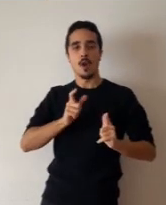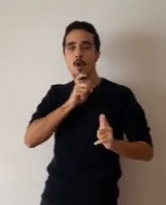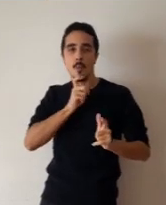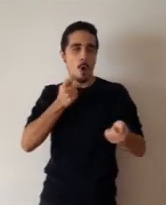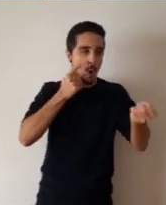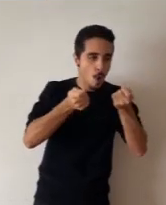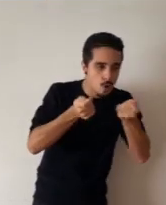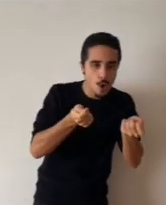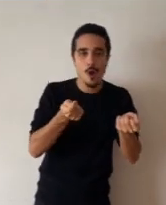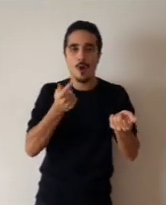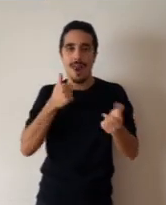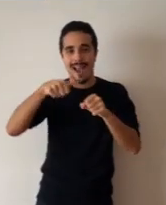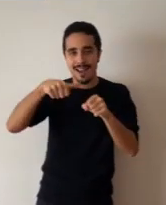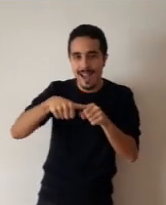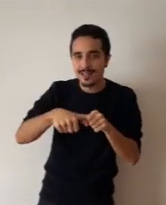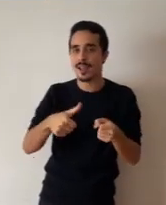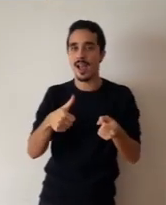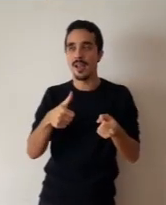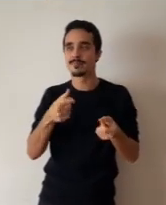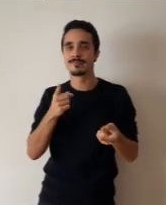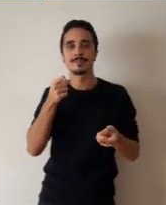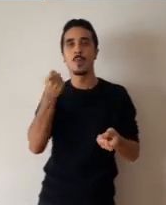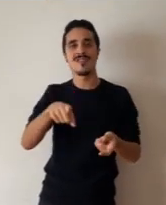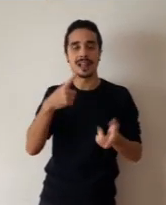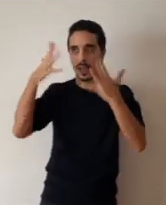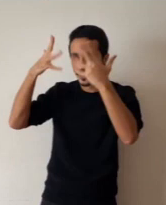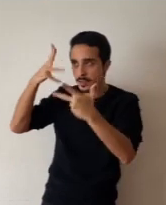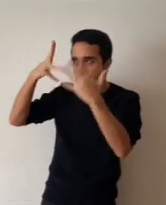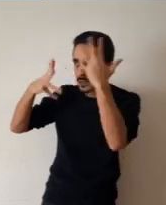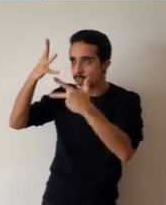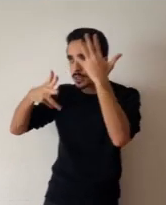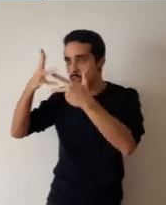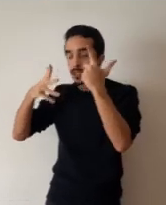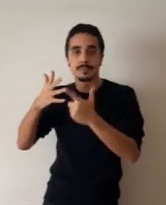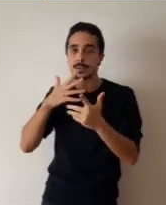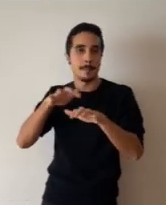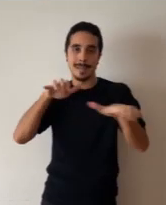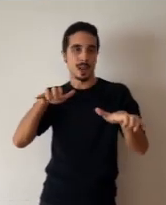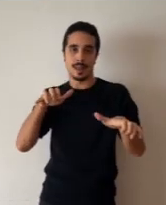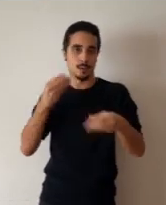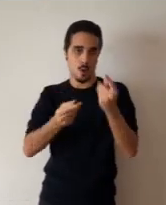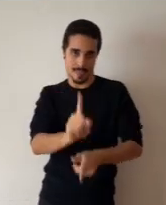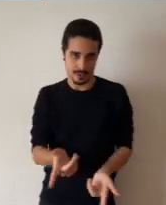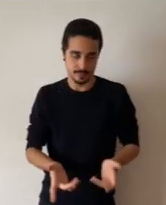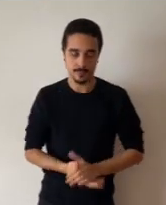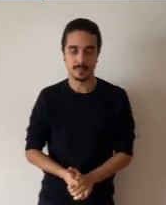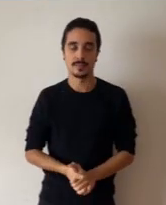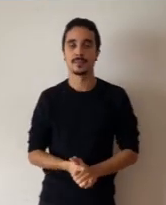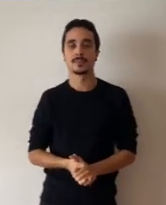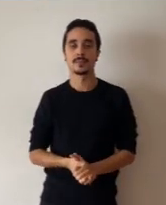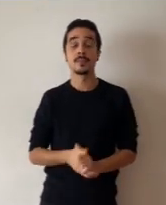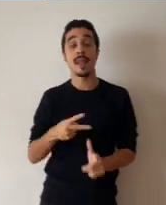saber, bueno, a controlar siempre la grasa sin que tengas que estar haciendo un cálculo que la mayoría de las veces probablemente no se va a